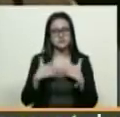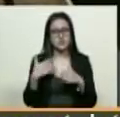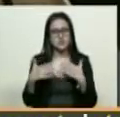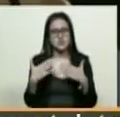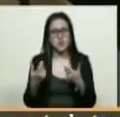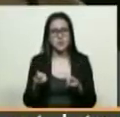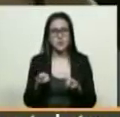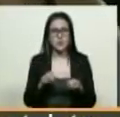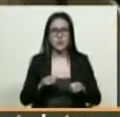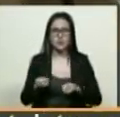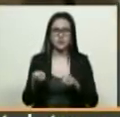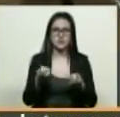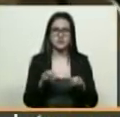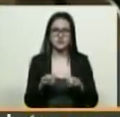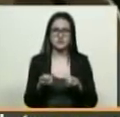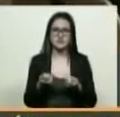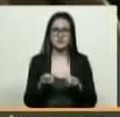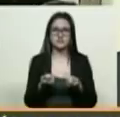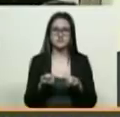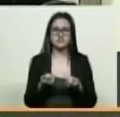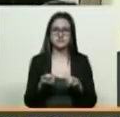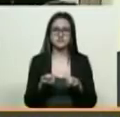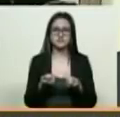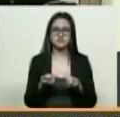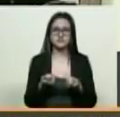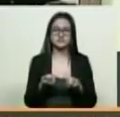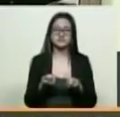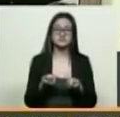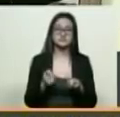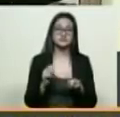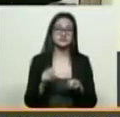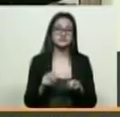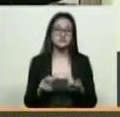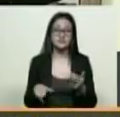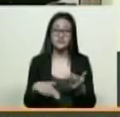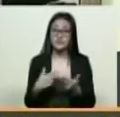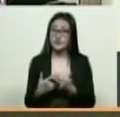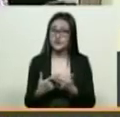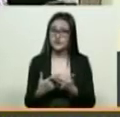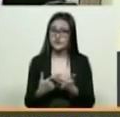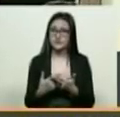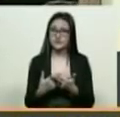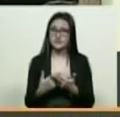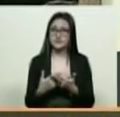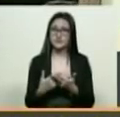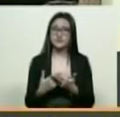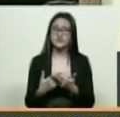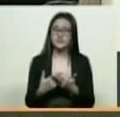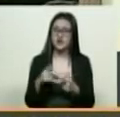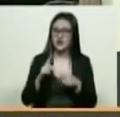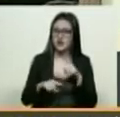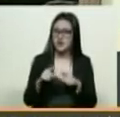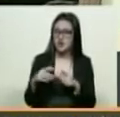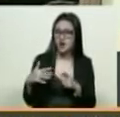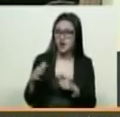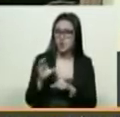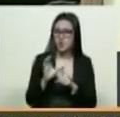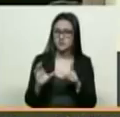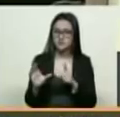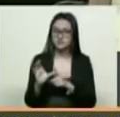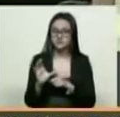dan detrás del hecho cultural, y que se acabe la noción que atribuye a la cultura un